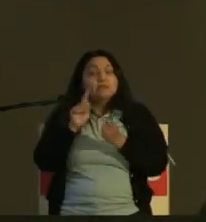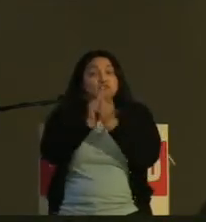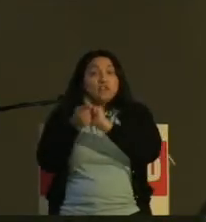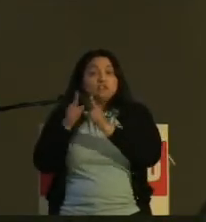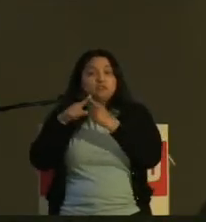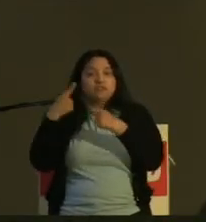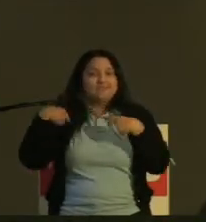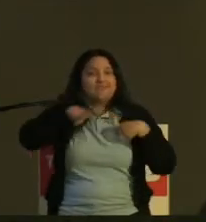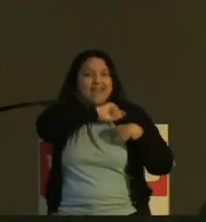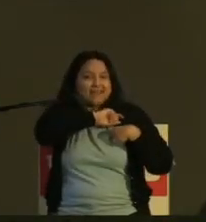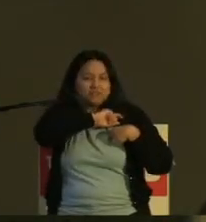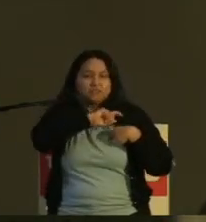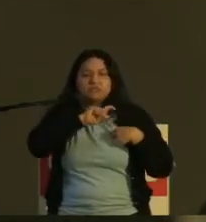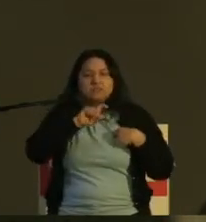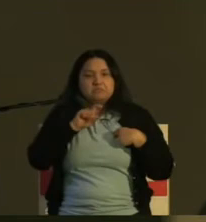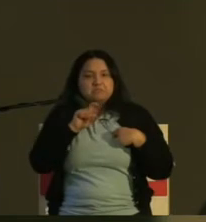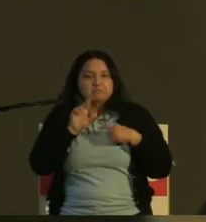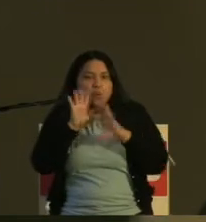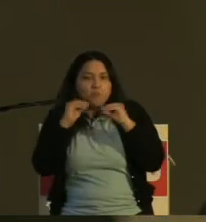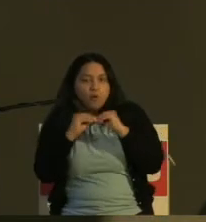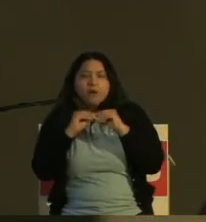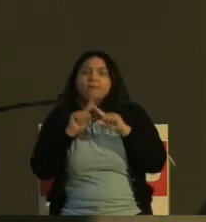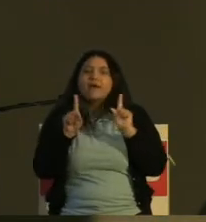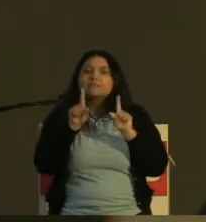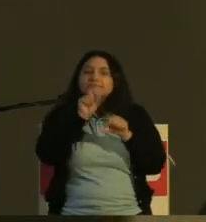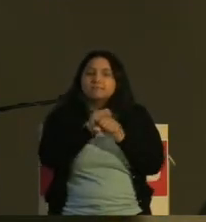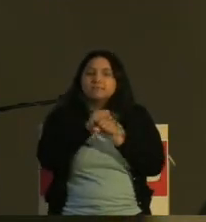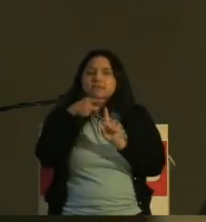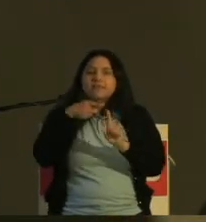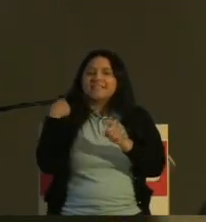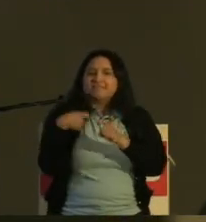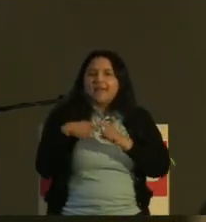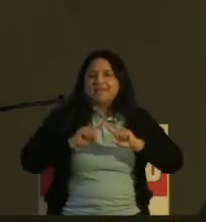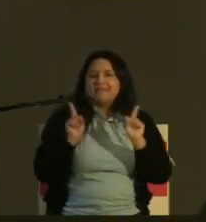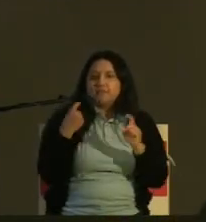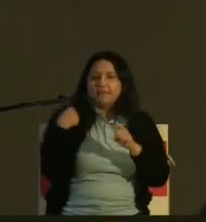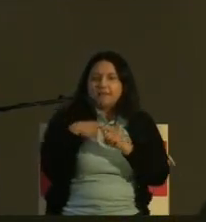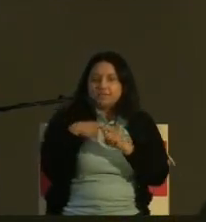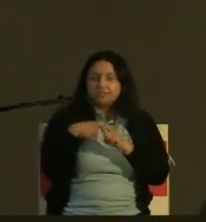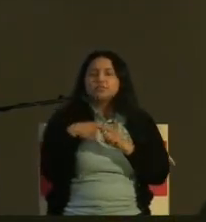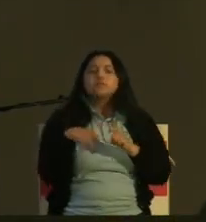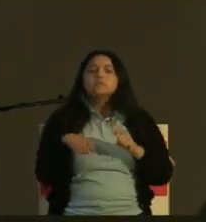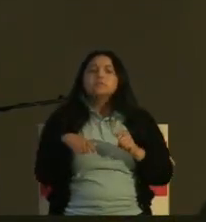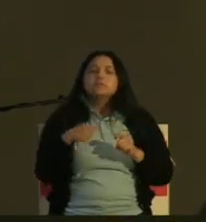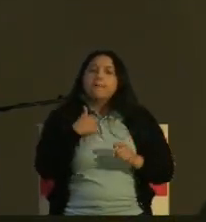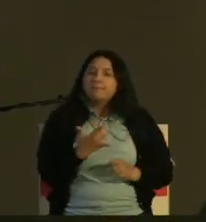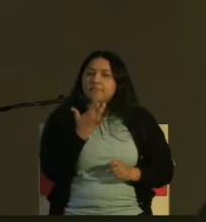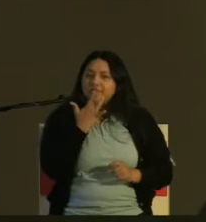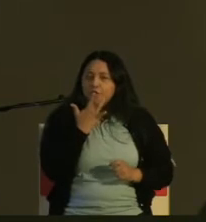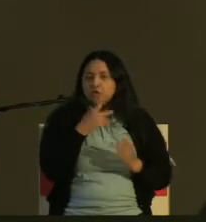de alguna manera, una cosa más abstracta, sino al español cotidiano. Y entonces yo prefiero